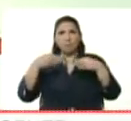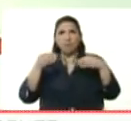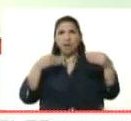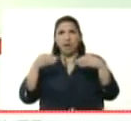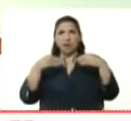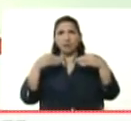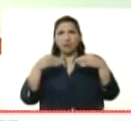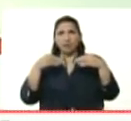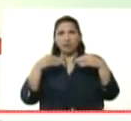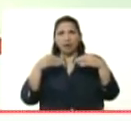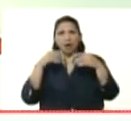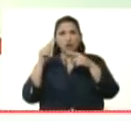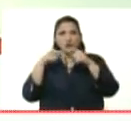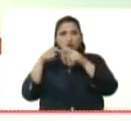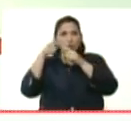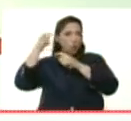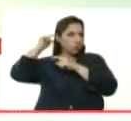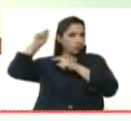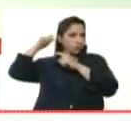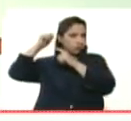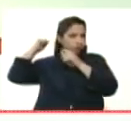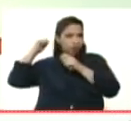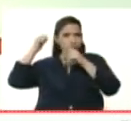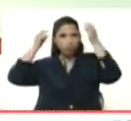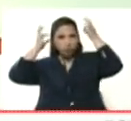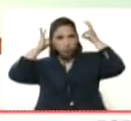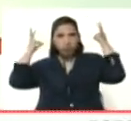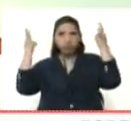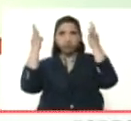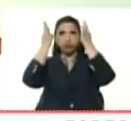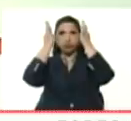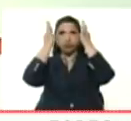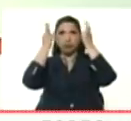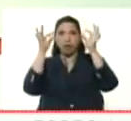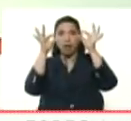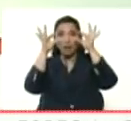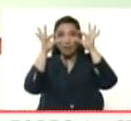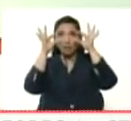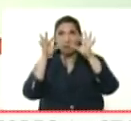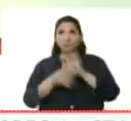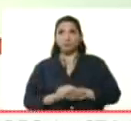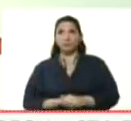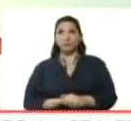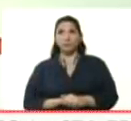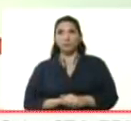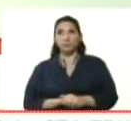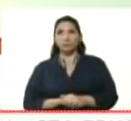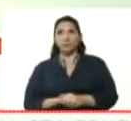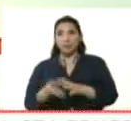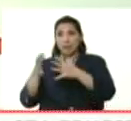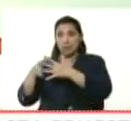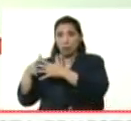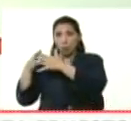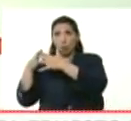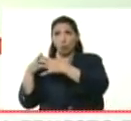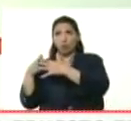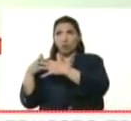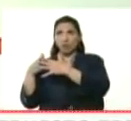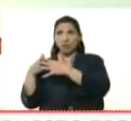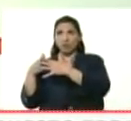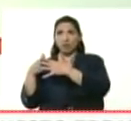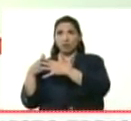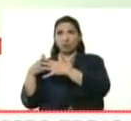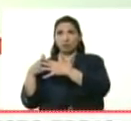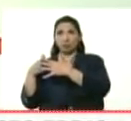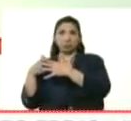Una roquita, se prensó con una bolsa plástica. A lo mejor, a los gringos, le dan unos lentes